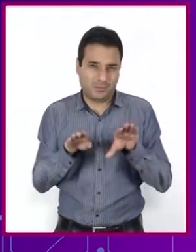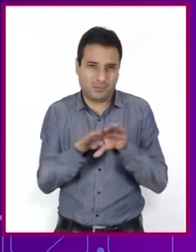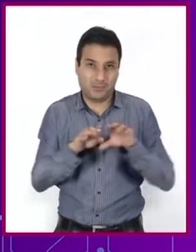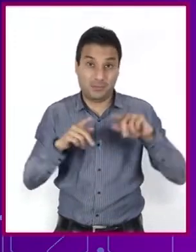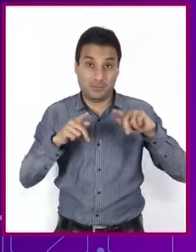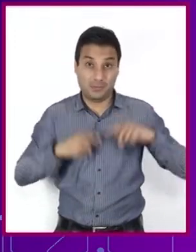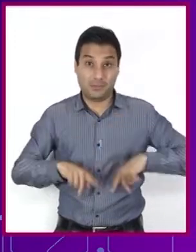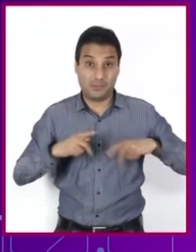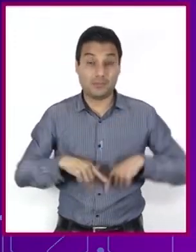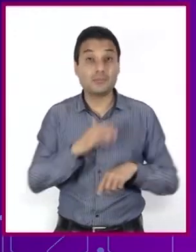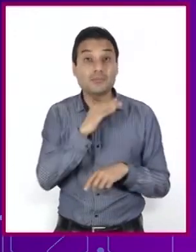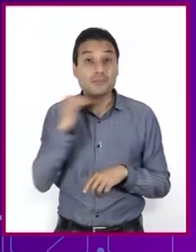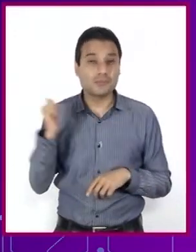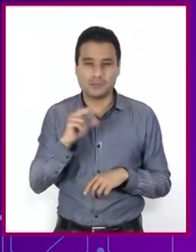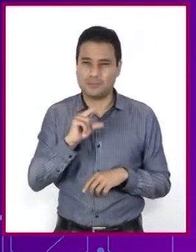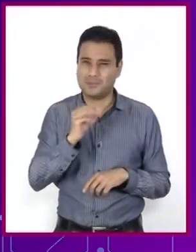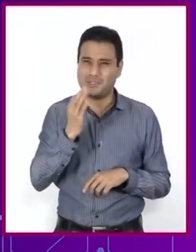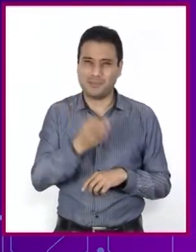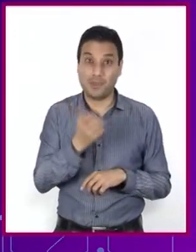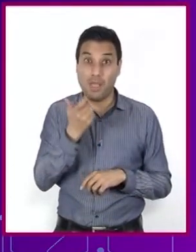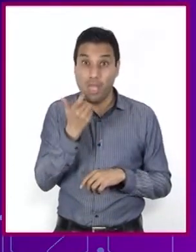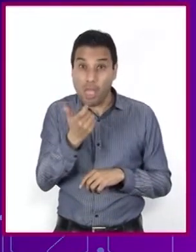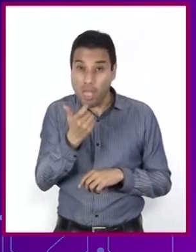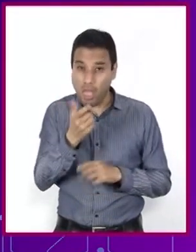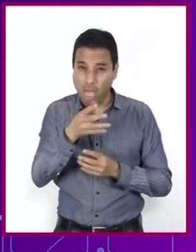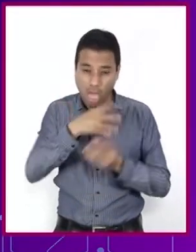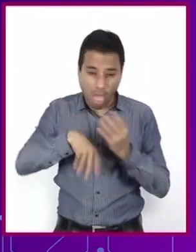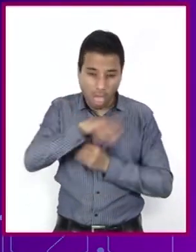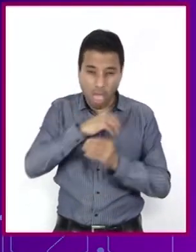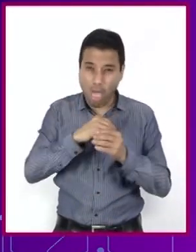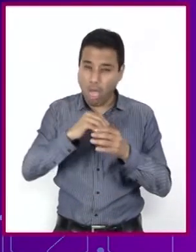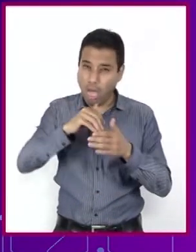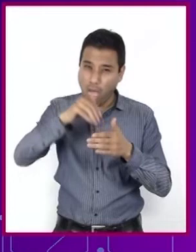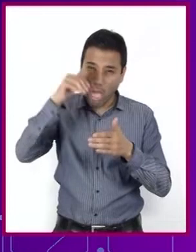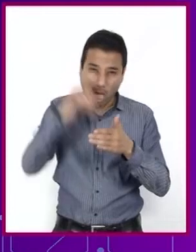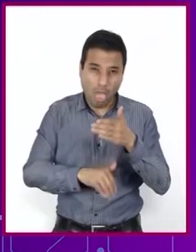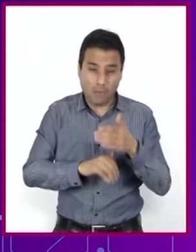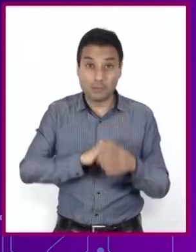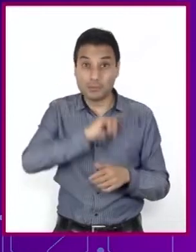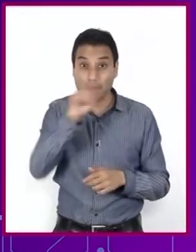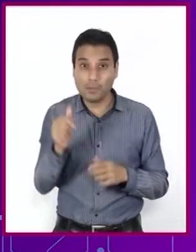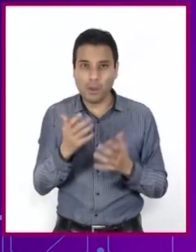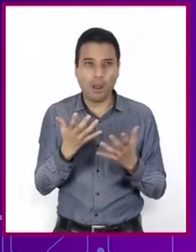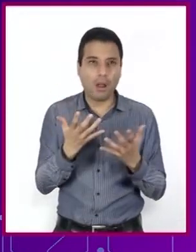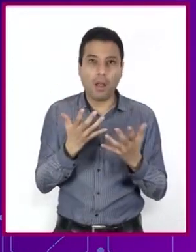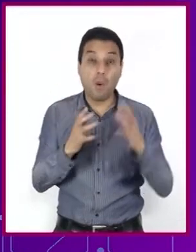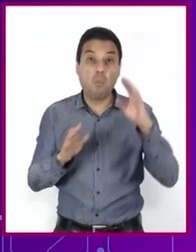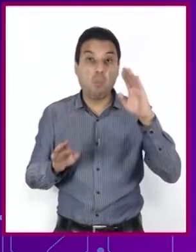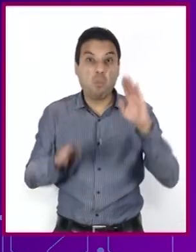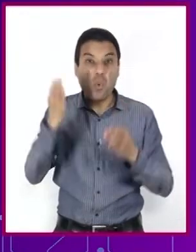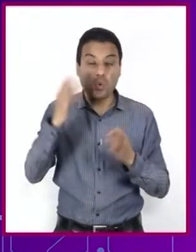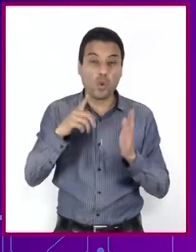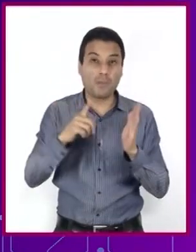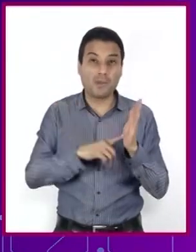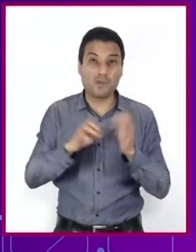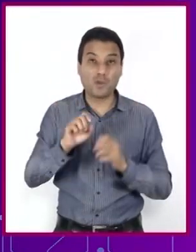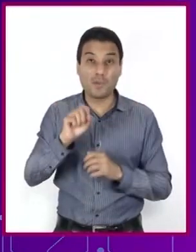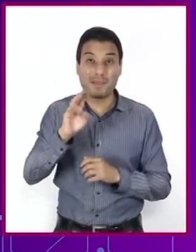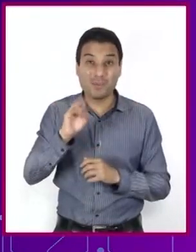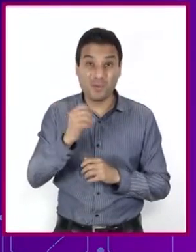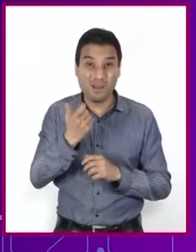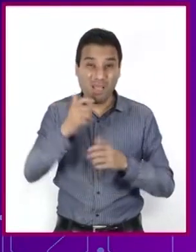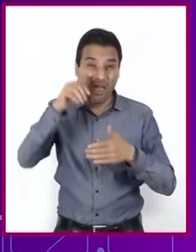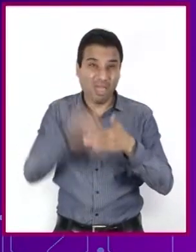alemanes. Su economía se vino abajo y la situación empeoró tras la crisis mundial de